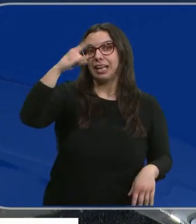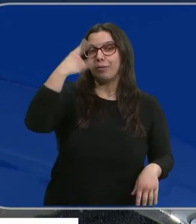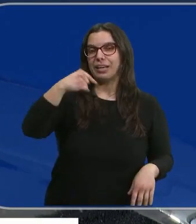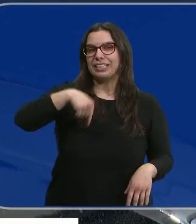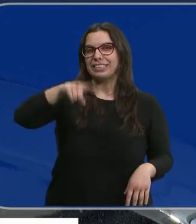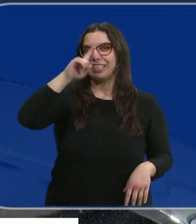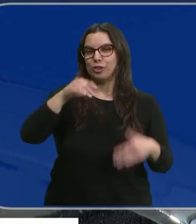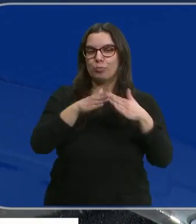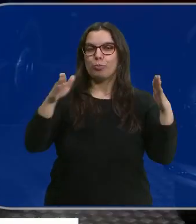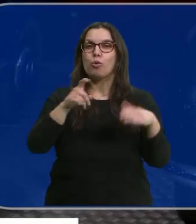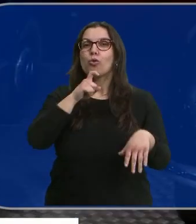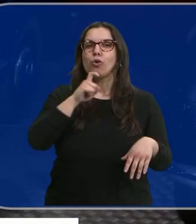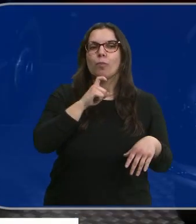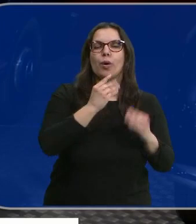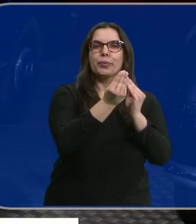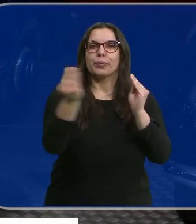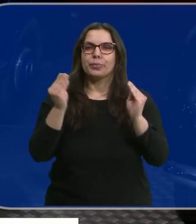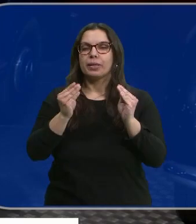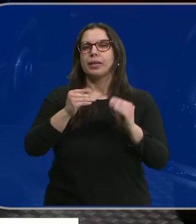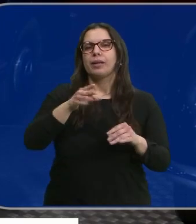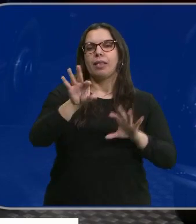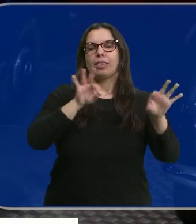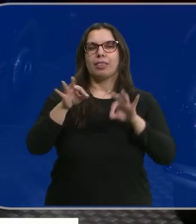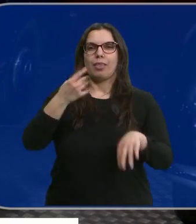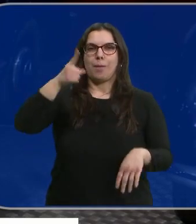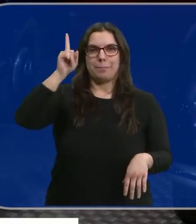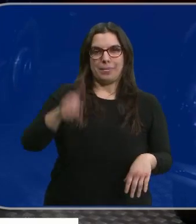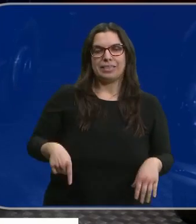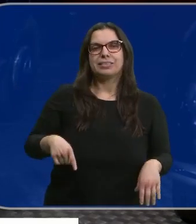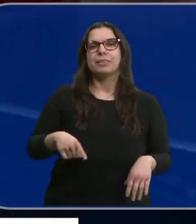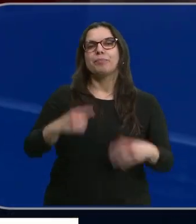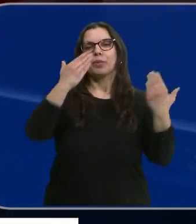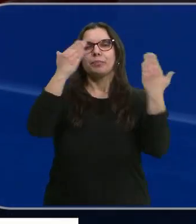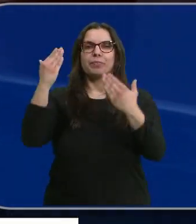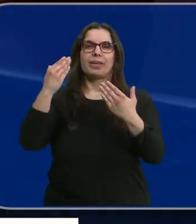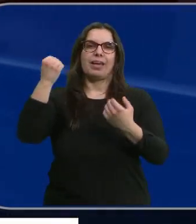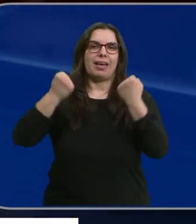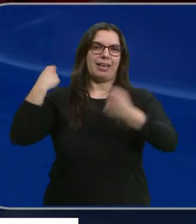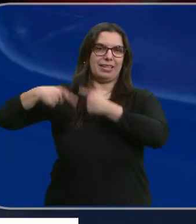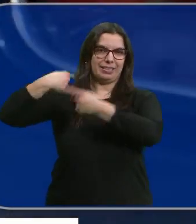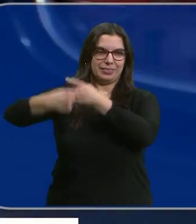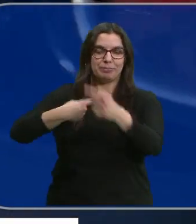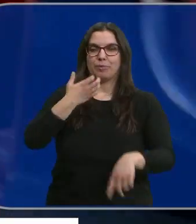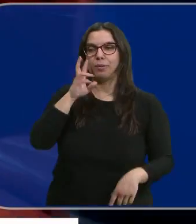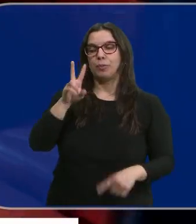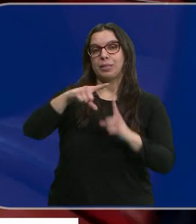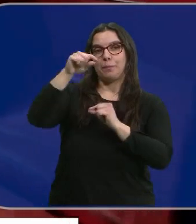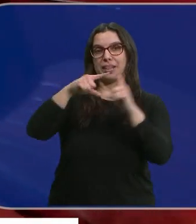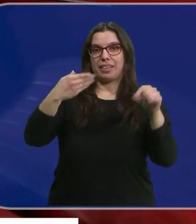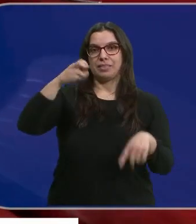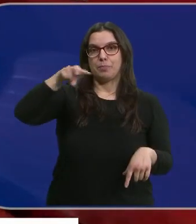al nuevo año con su ciclo Pieza del Mes, dedicado a vehículos históricos. En esta ocasión lo protagoniza este coche, un